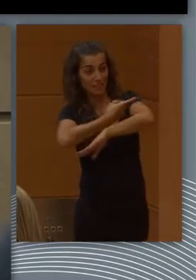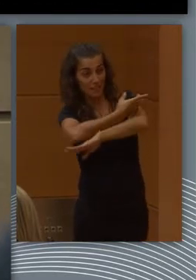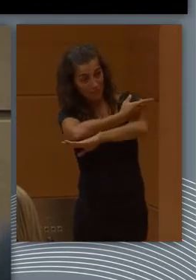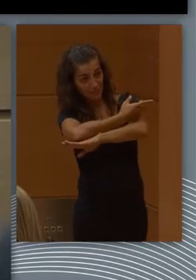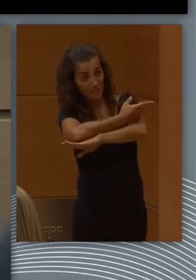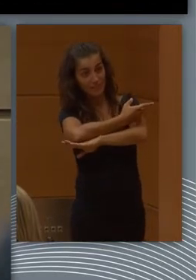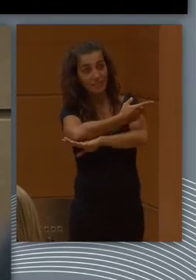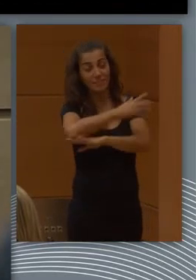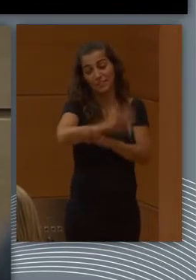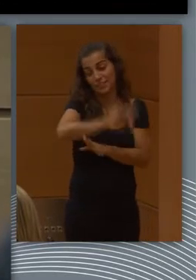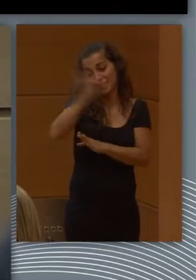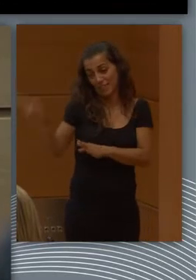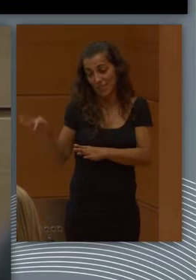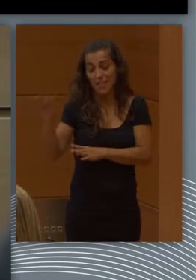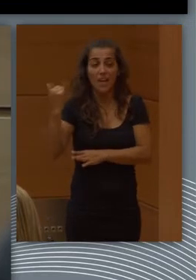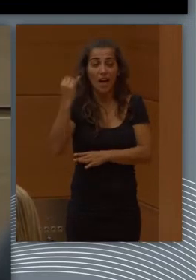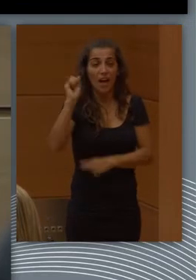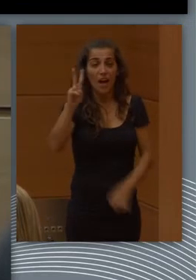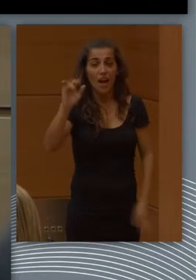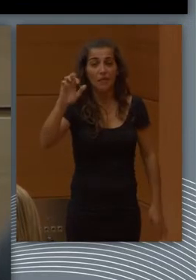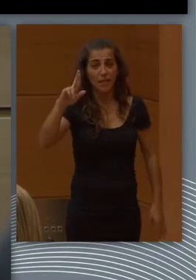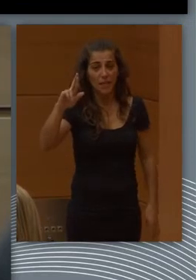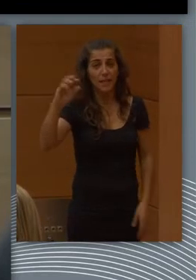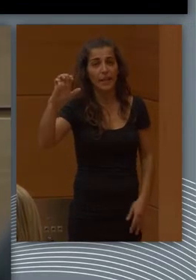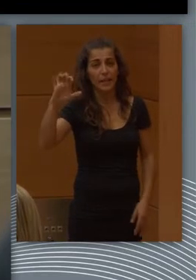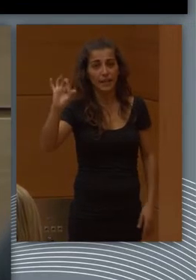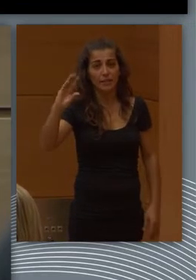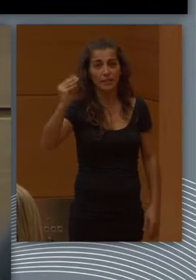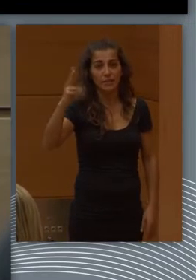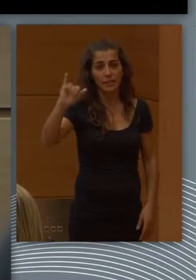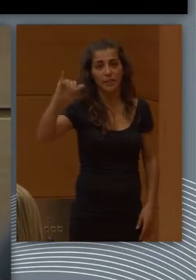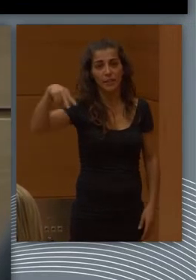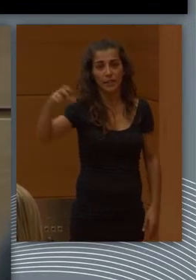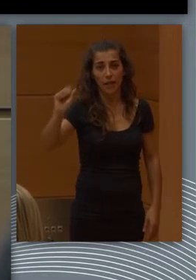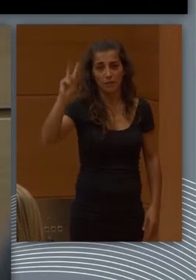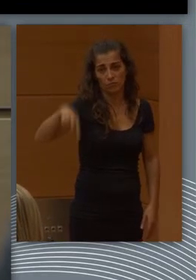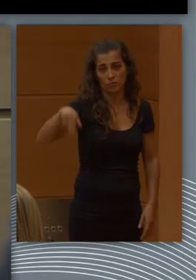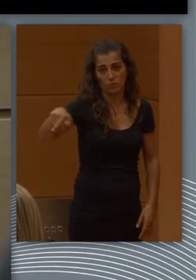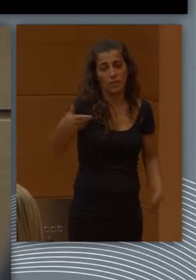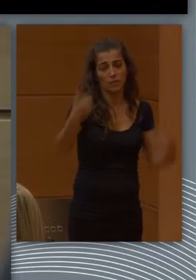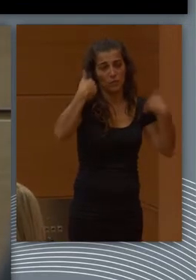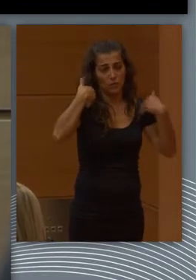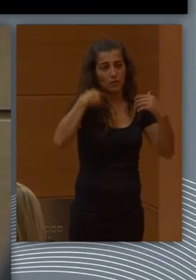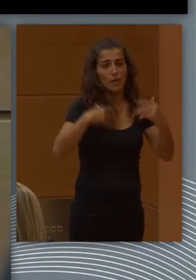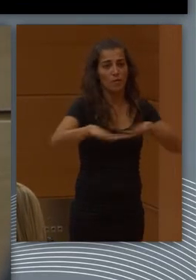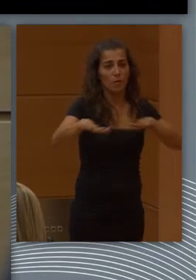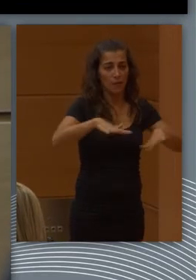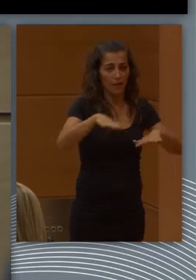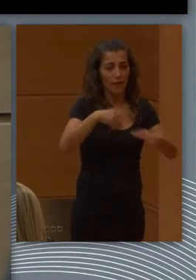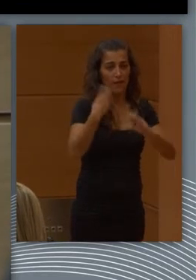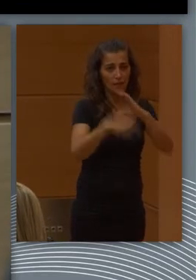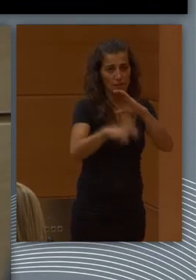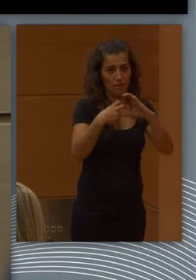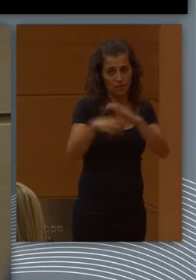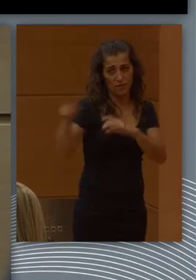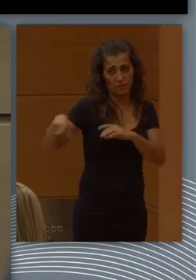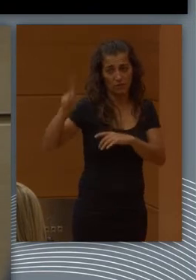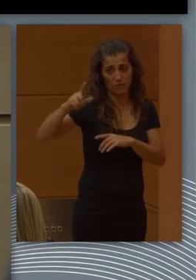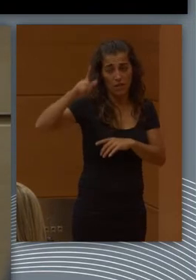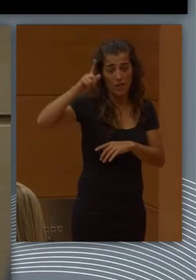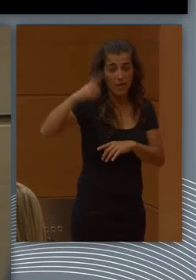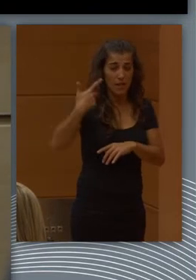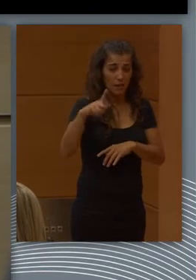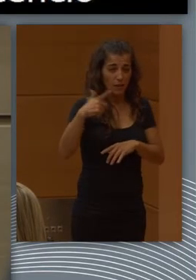nos acompaña Javier Esquina, que es responsable de movilidad en Renfe. Javier es licenciado en Matemática por la Universidad Autónoma de